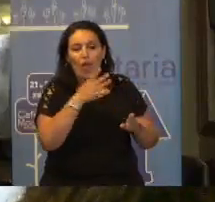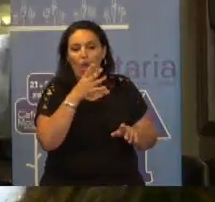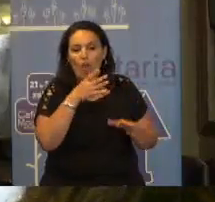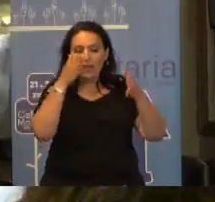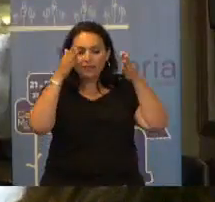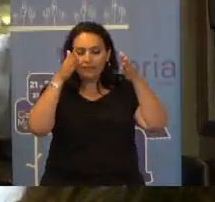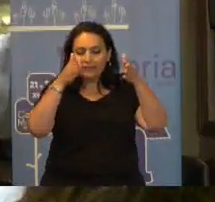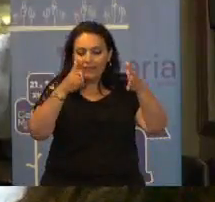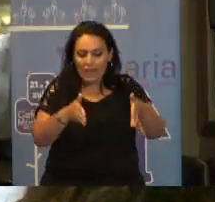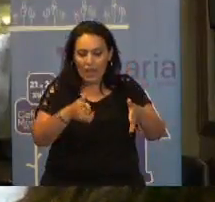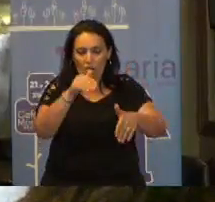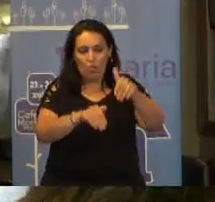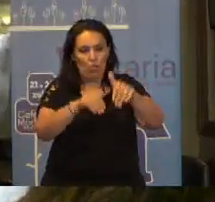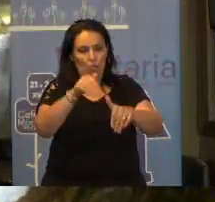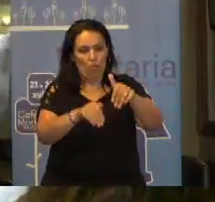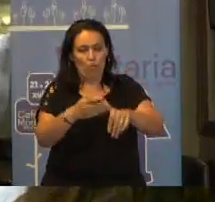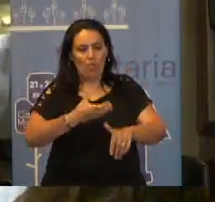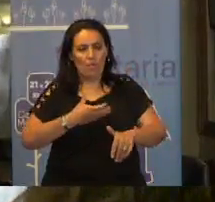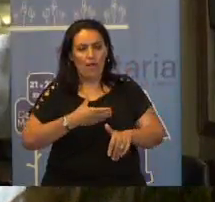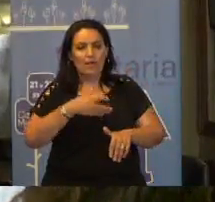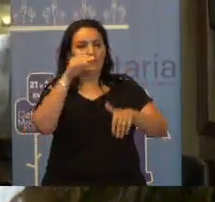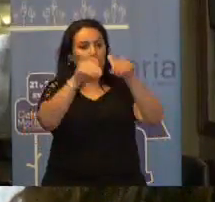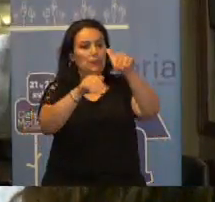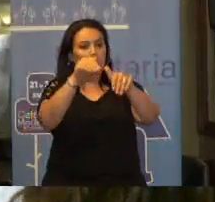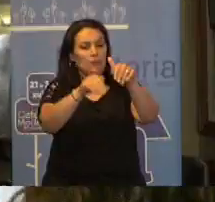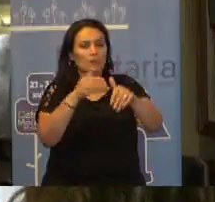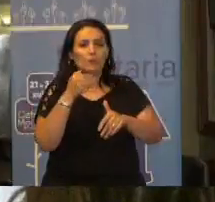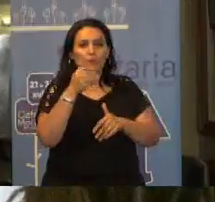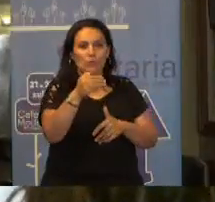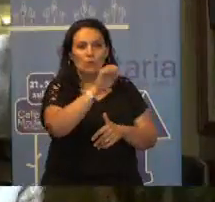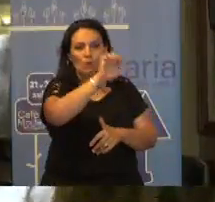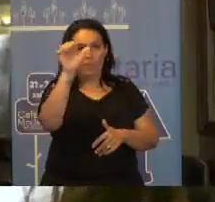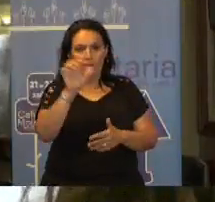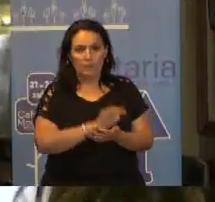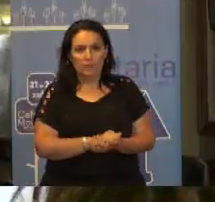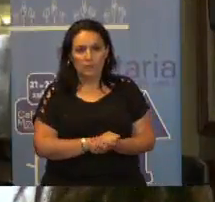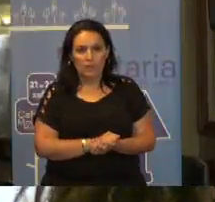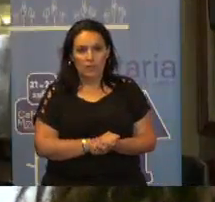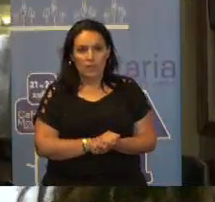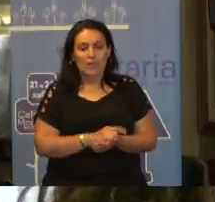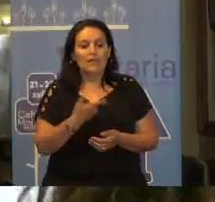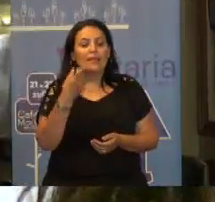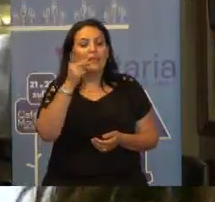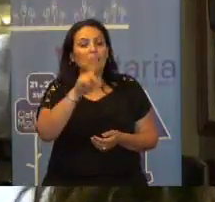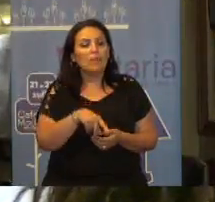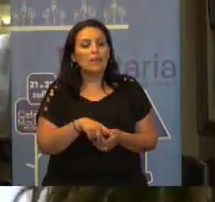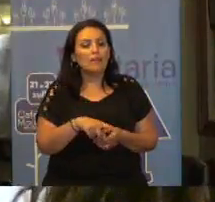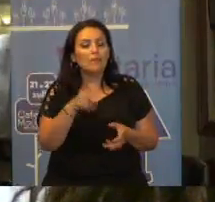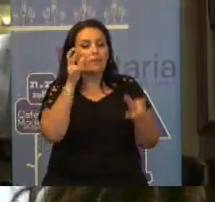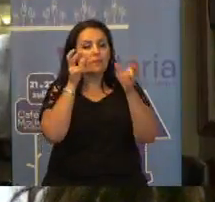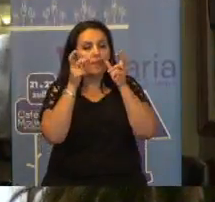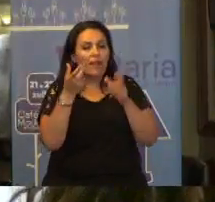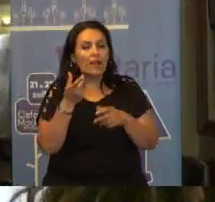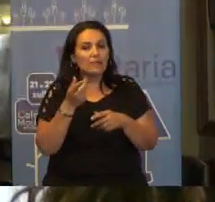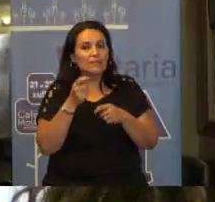nas europeas. E hai que facer visible todo o